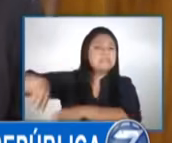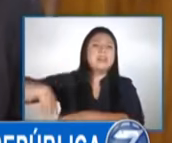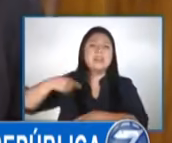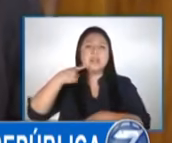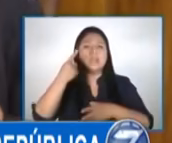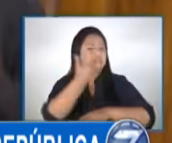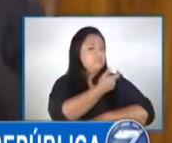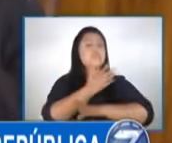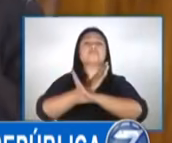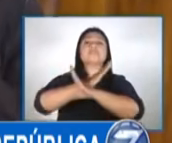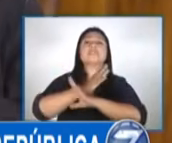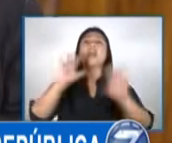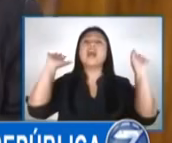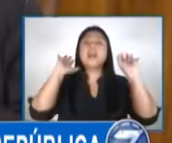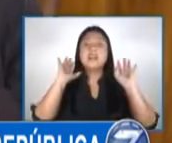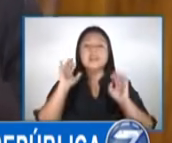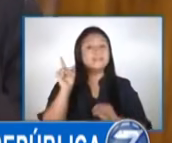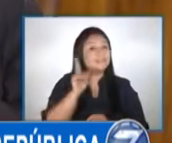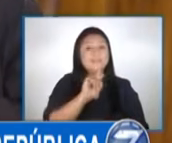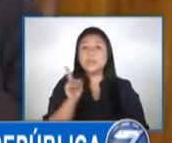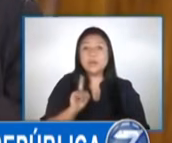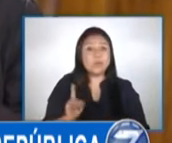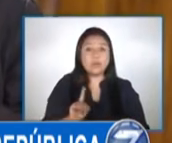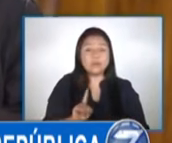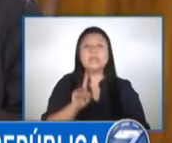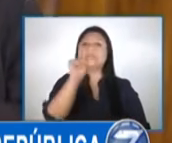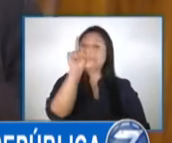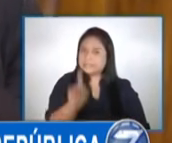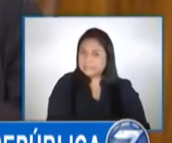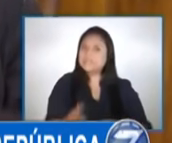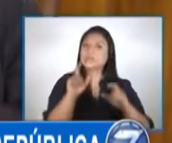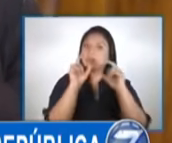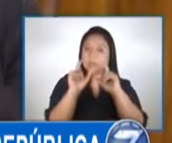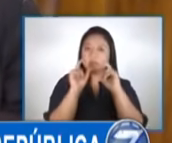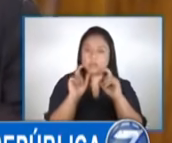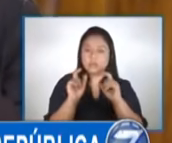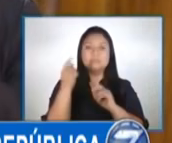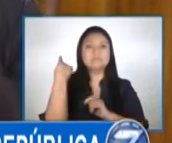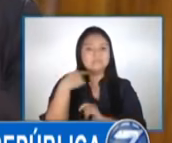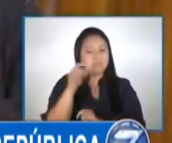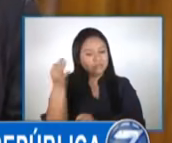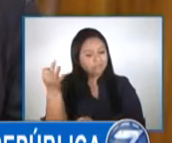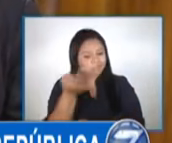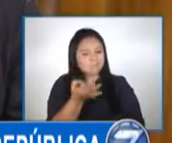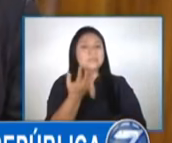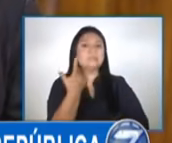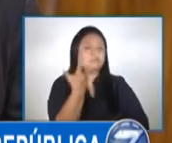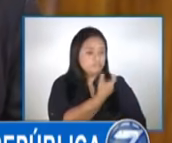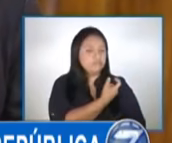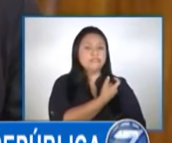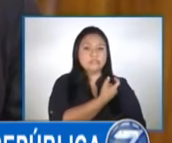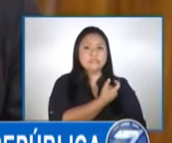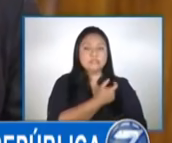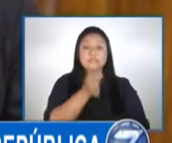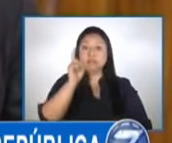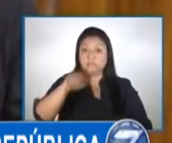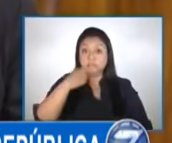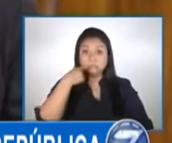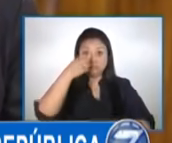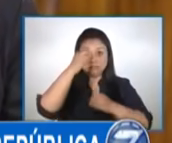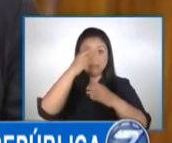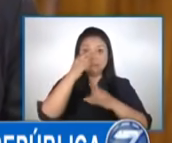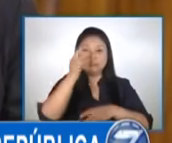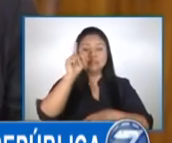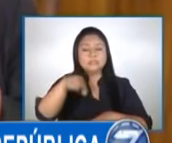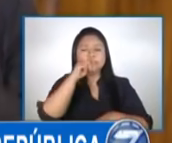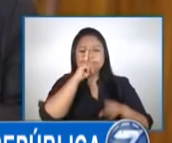de vacuna está cubierta. Y no es así. Tenemos que cuidarnos para que sea efectiva la vacunación. Este dato